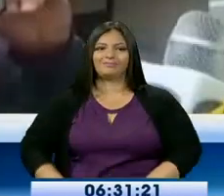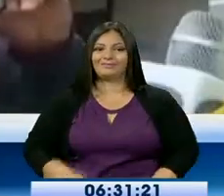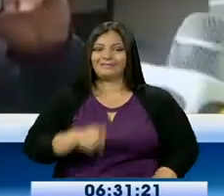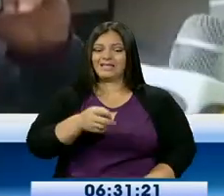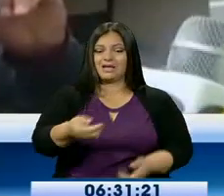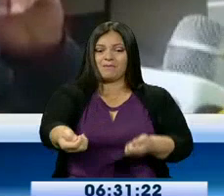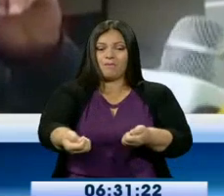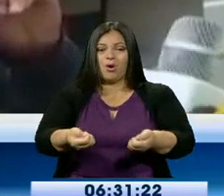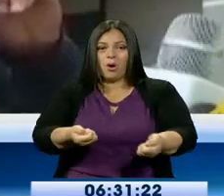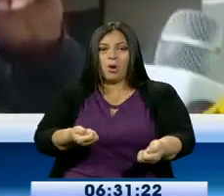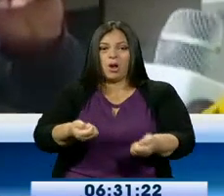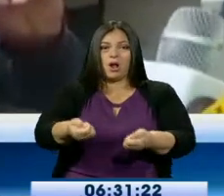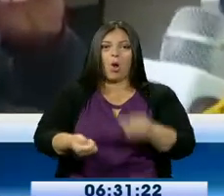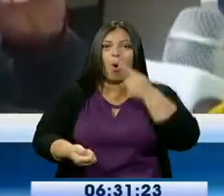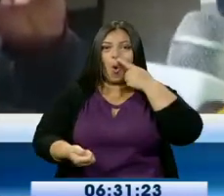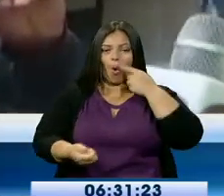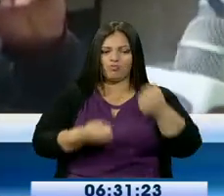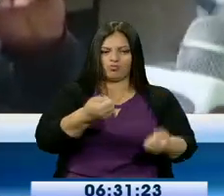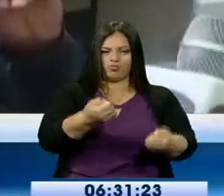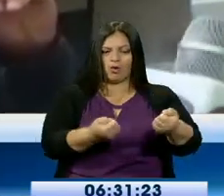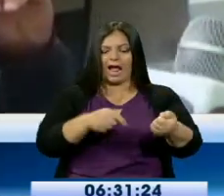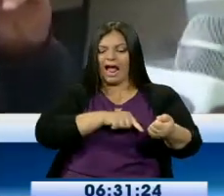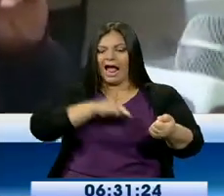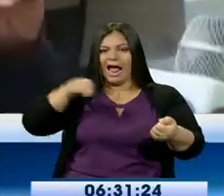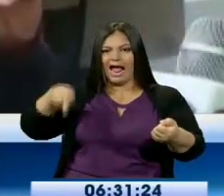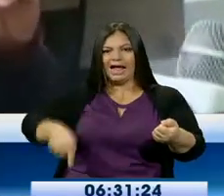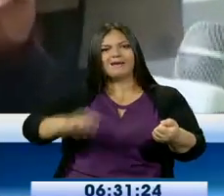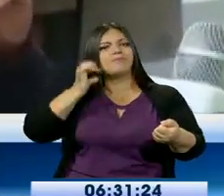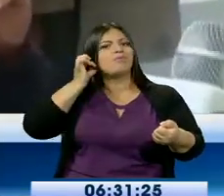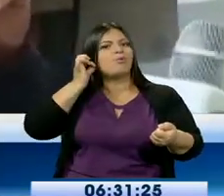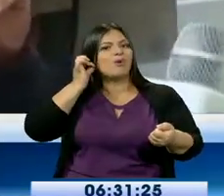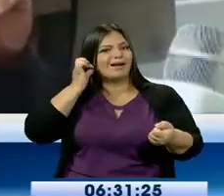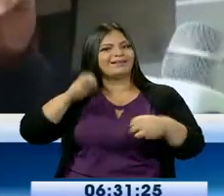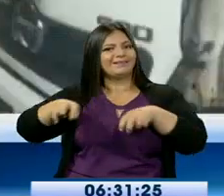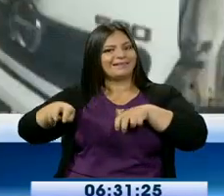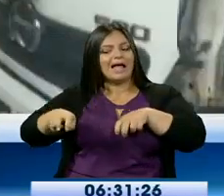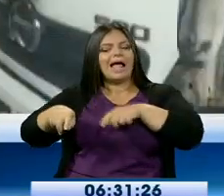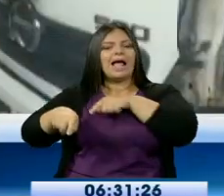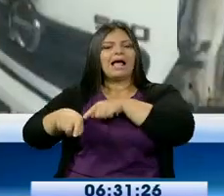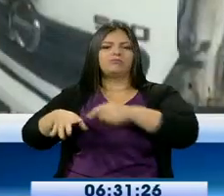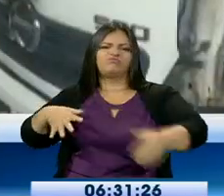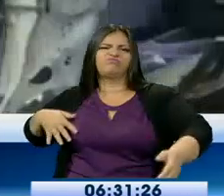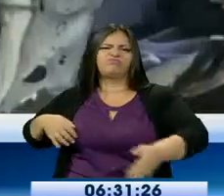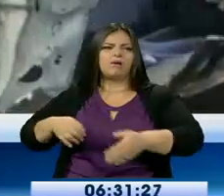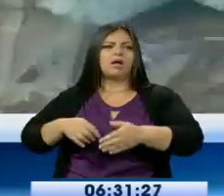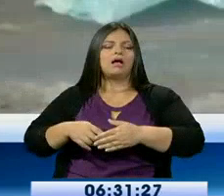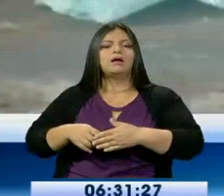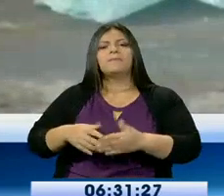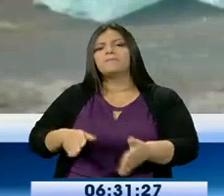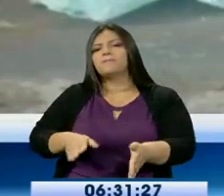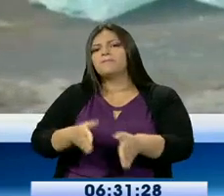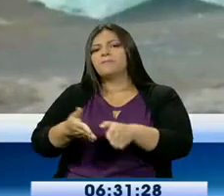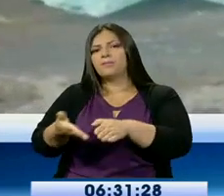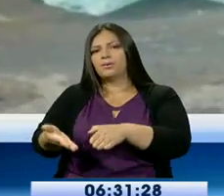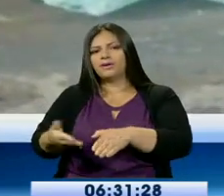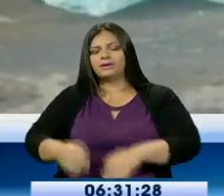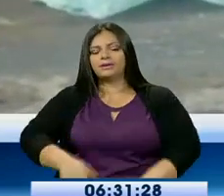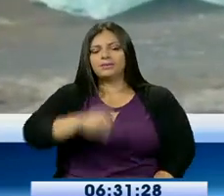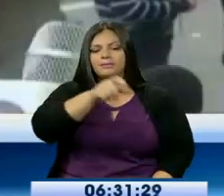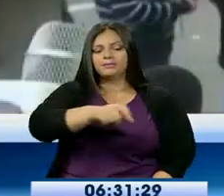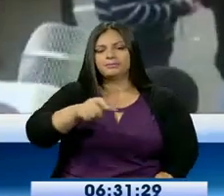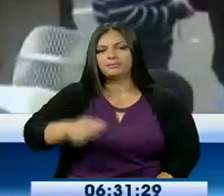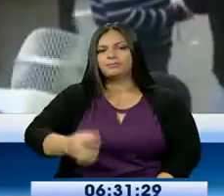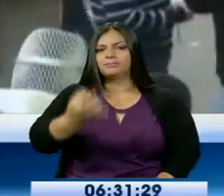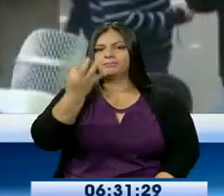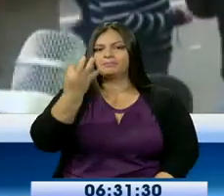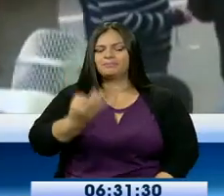persona fallecida y al momento ha sido ya hecho el levantamiento de cadáveres. Además, hubo 3 heridos en este accidente. Alrededor de